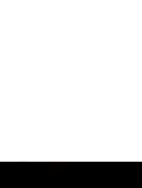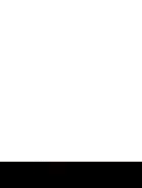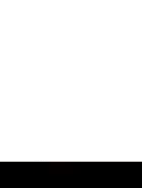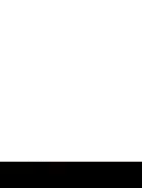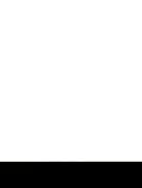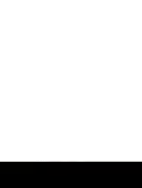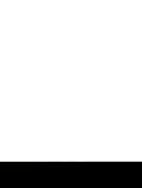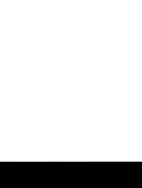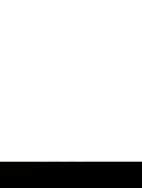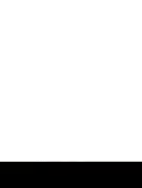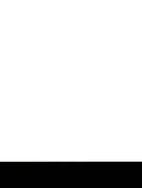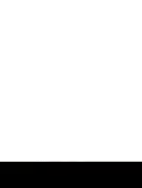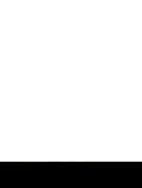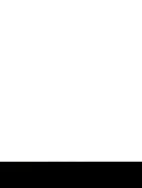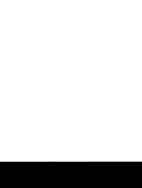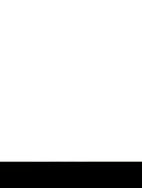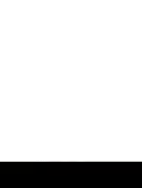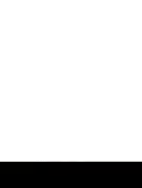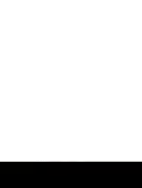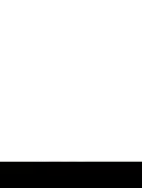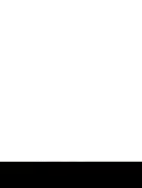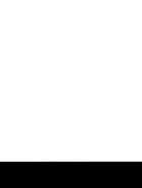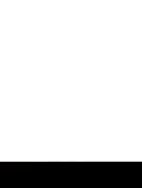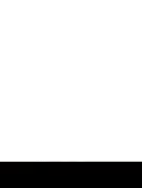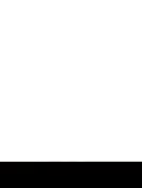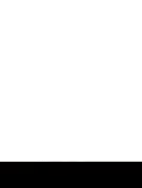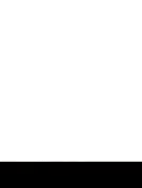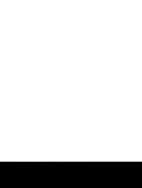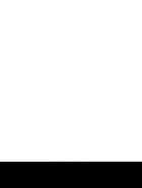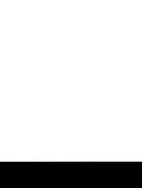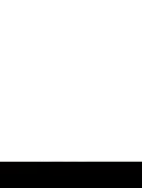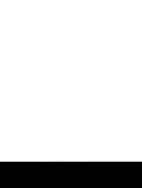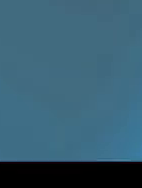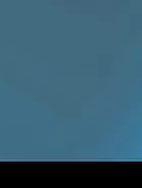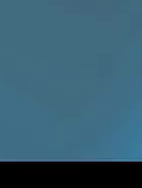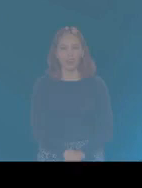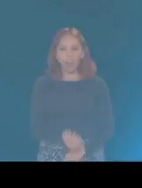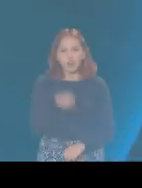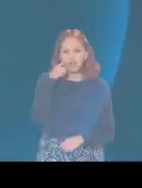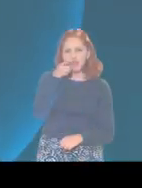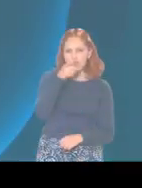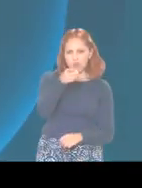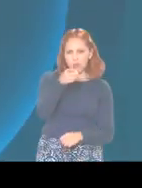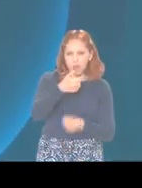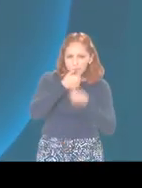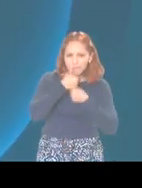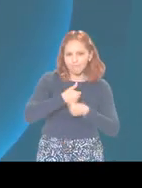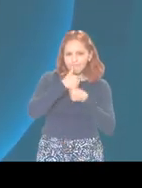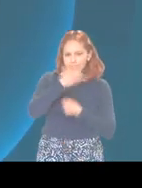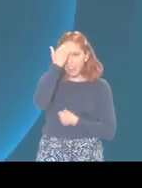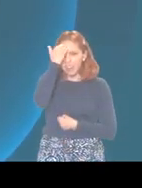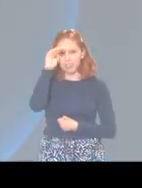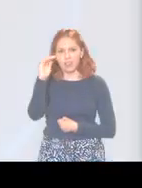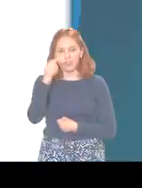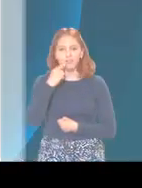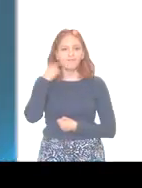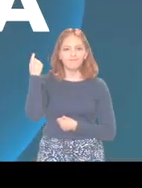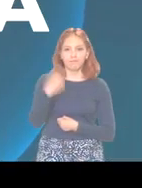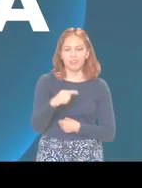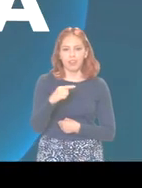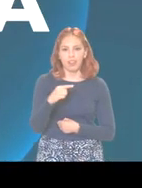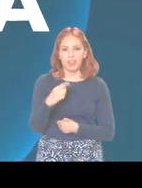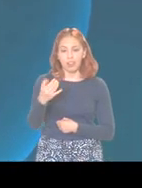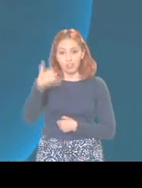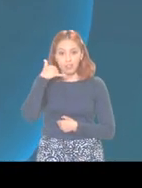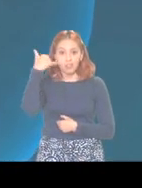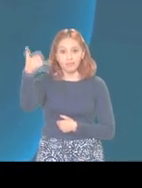Administrativas. 62ª Legislatura, debatir para decidir. Si eres víctima de cualquier delito,